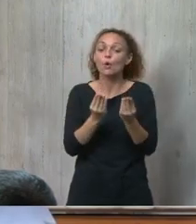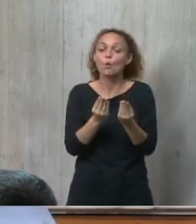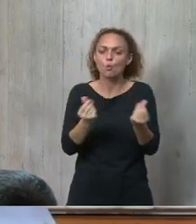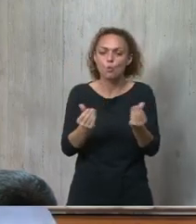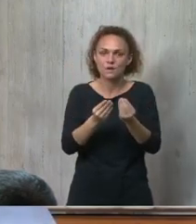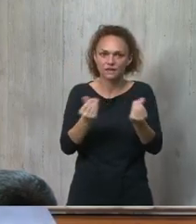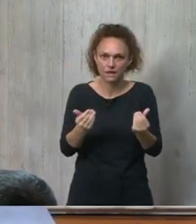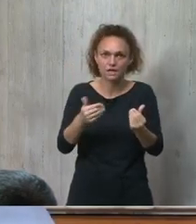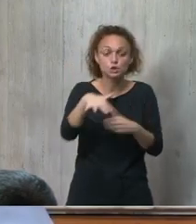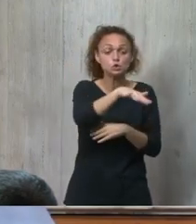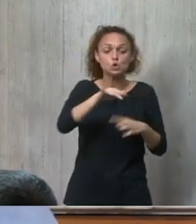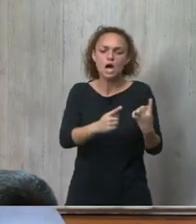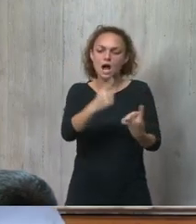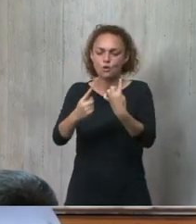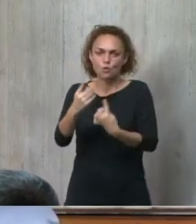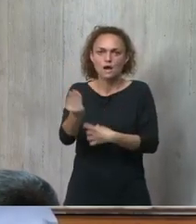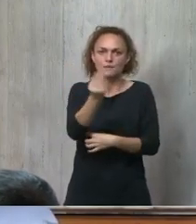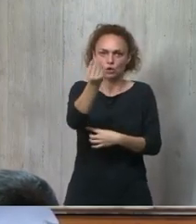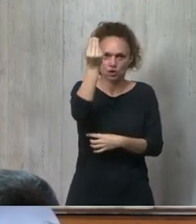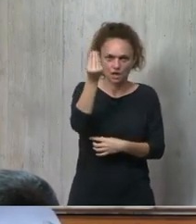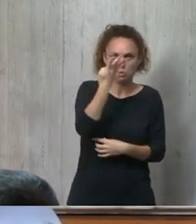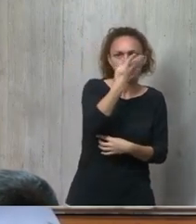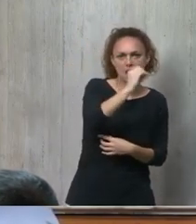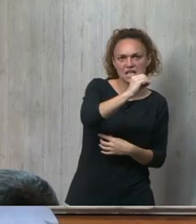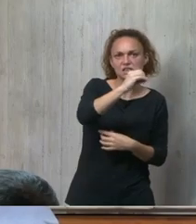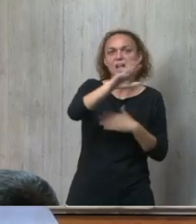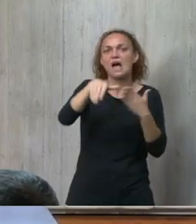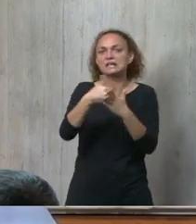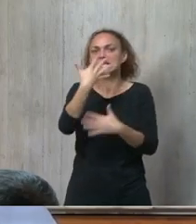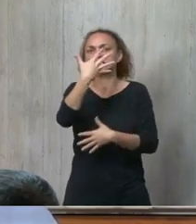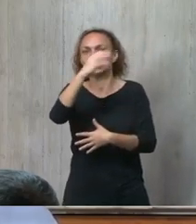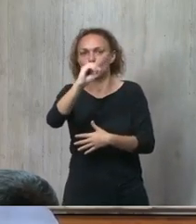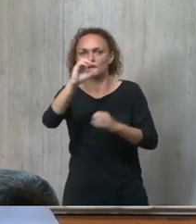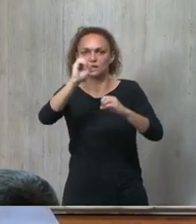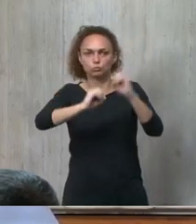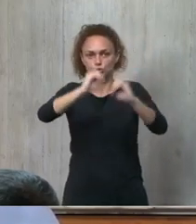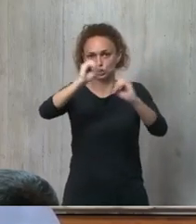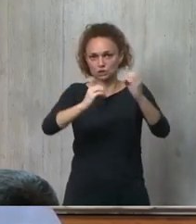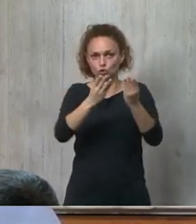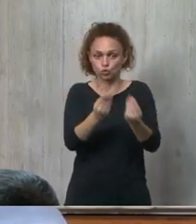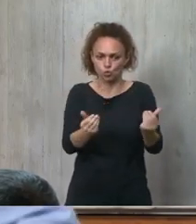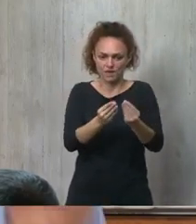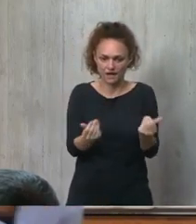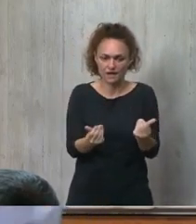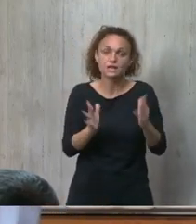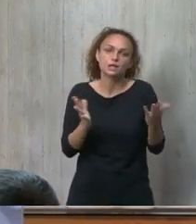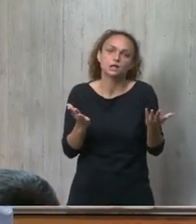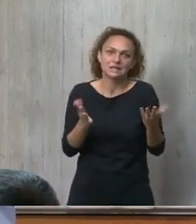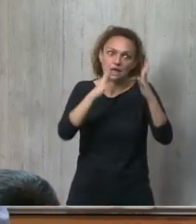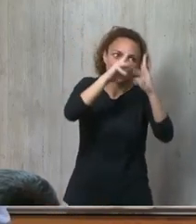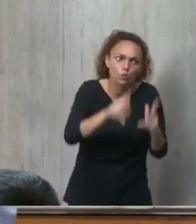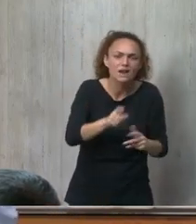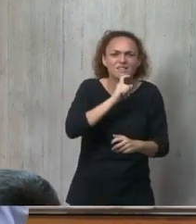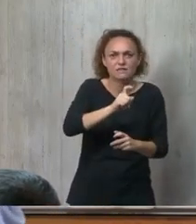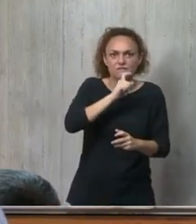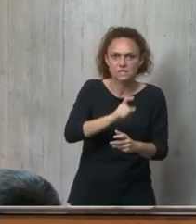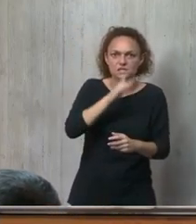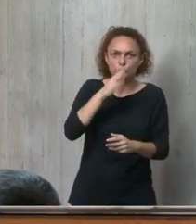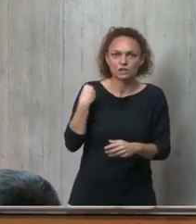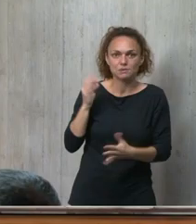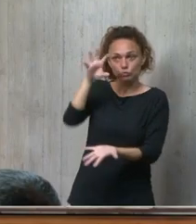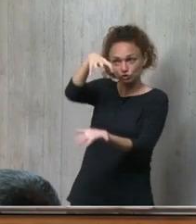algunos puntos hemos tenido entre un 40 y un 50% de humedad, y eso que es difícil medirla porque las estaciones medidoras están, como es natural, en el